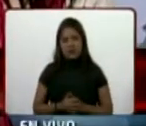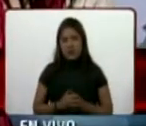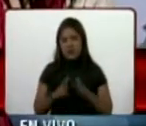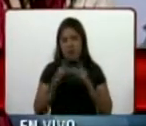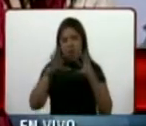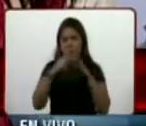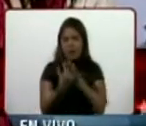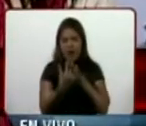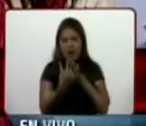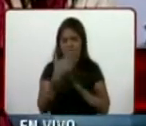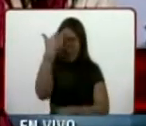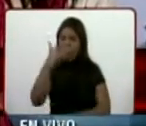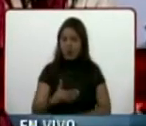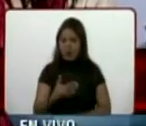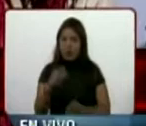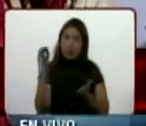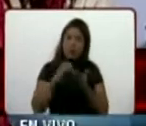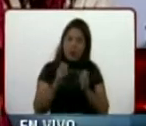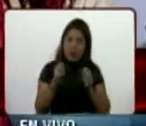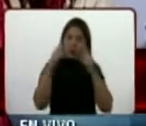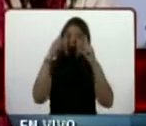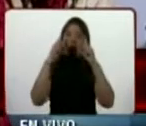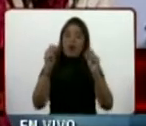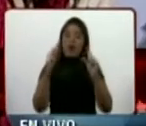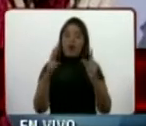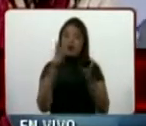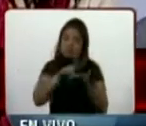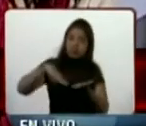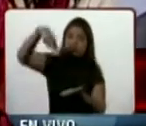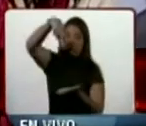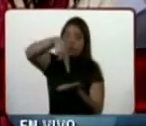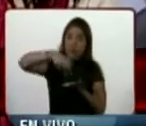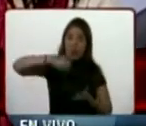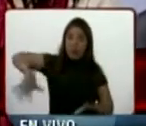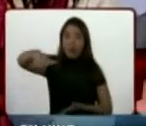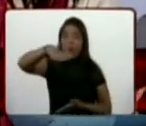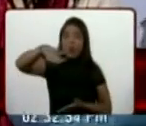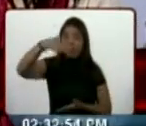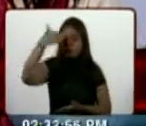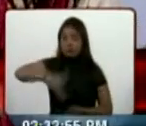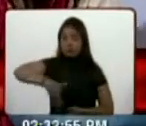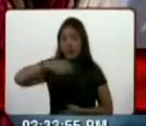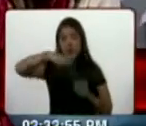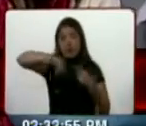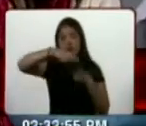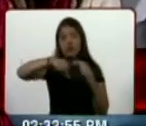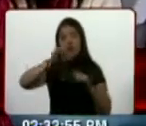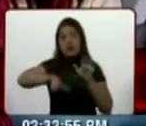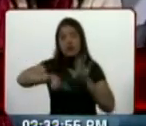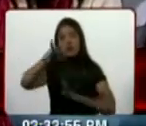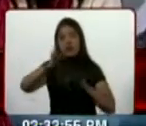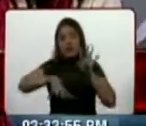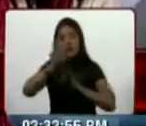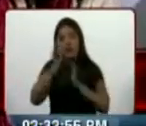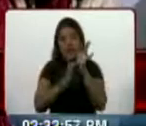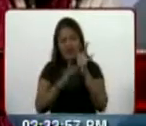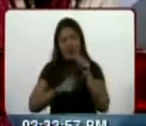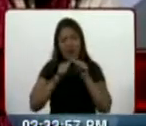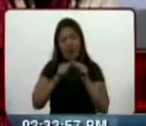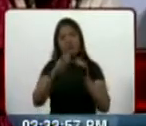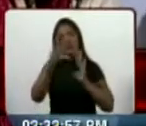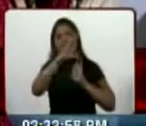los cuarteles, y ocurrió el milagro de la insurrección cívico-militar de la revolución del 13 y 14 de abril. Y aquí va viva,